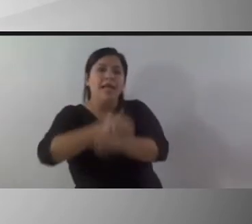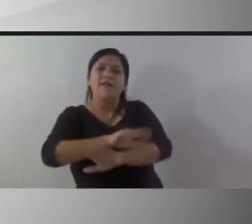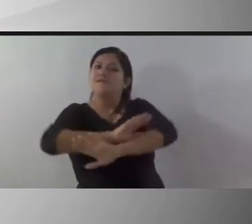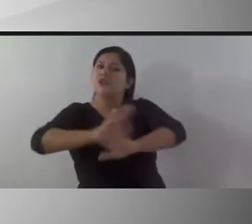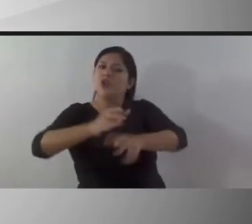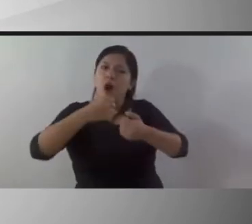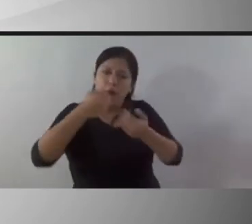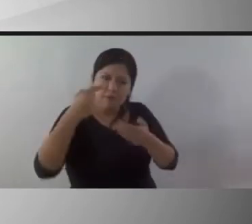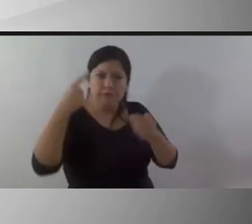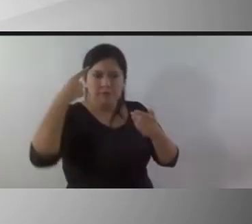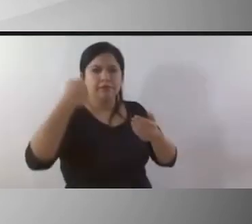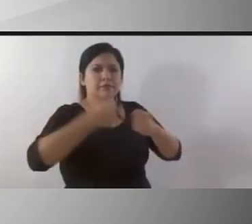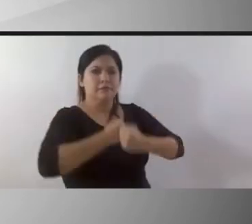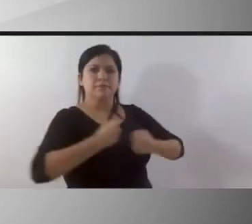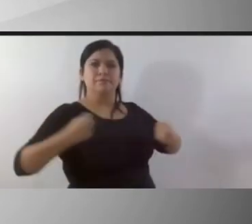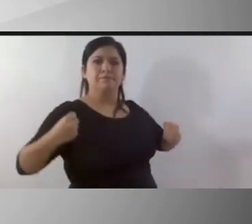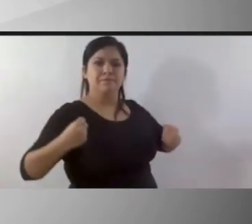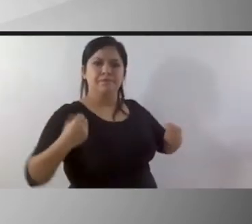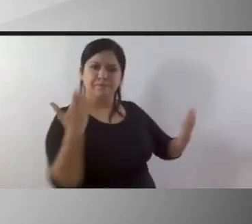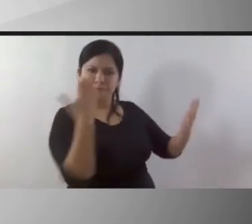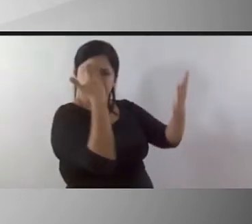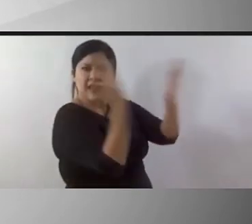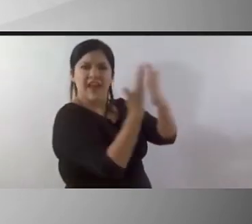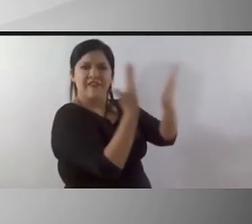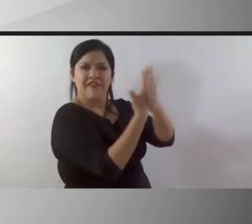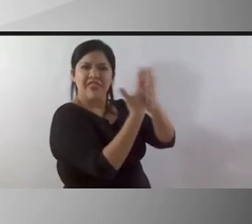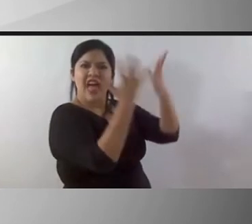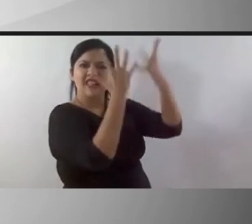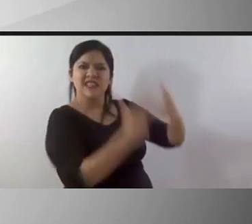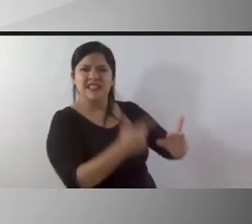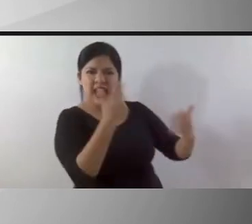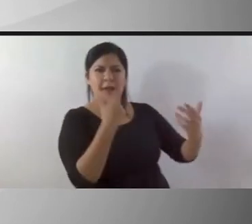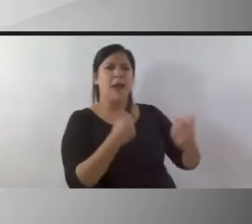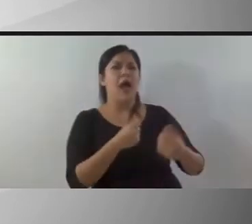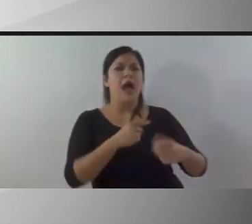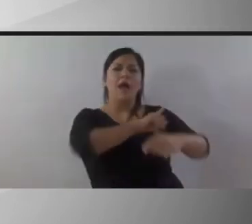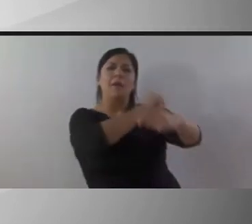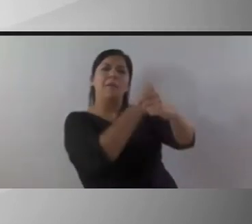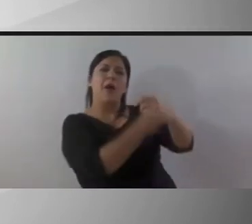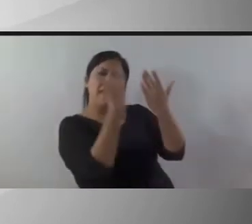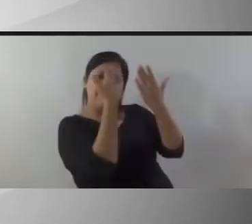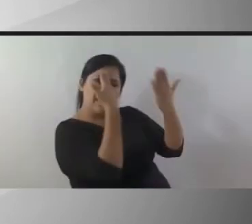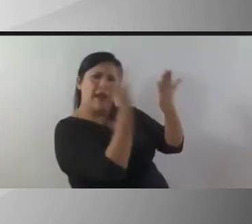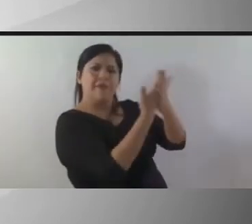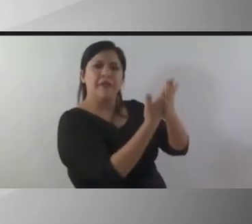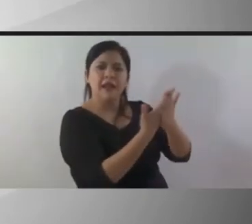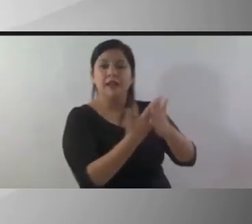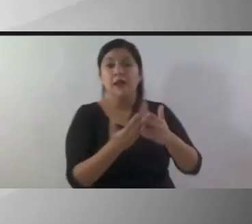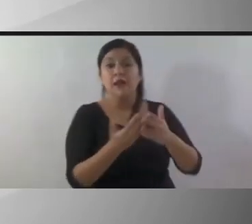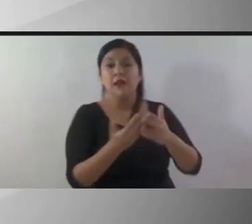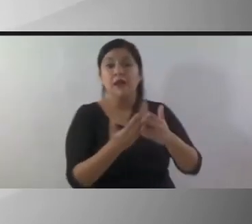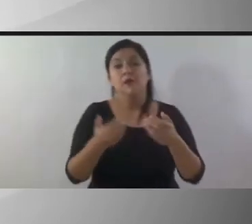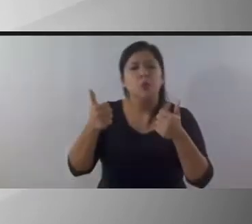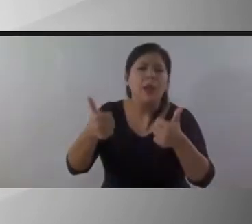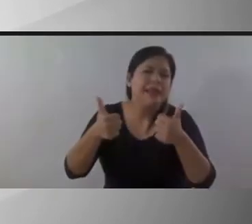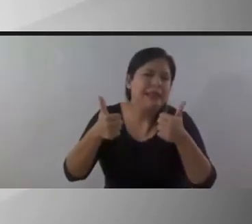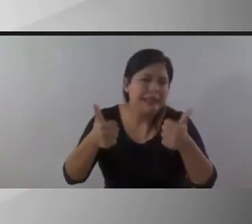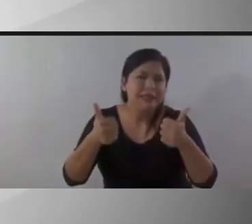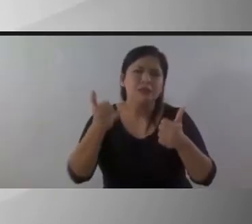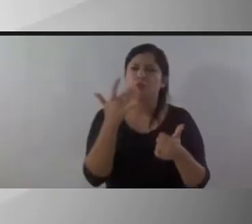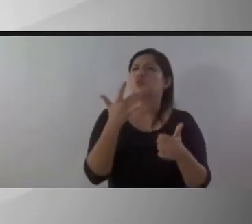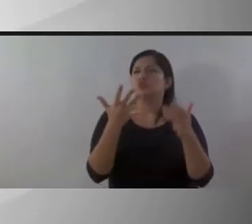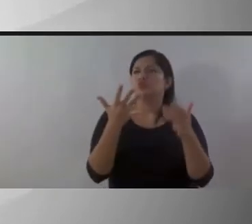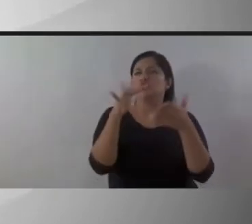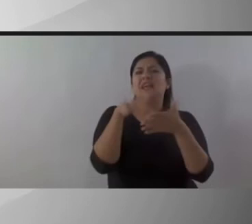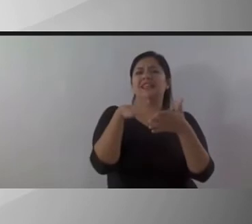hegemónico. Suena bárbaro como consigna, el problema, digamos, al que me enfrenté después es que en